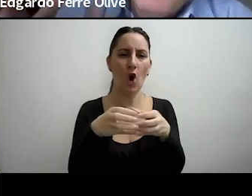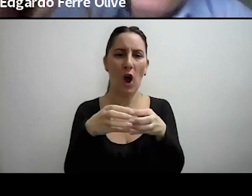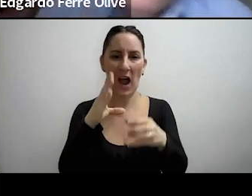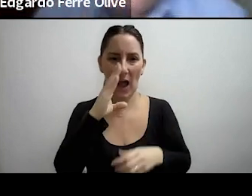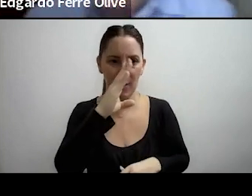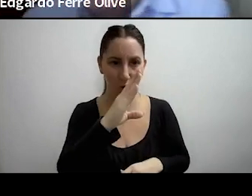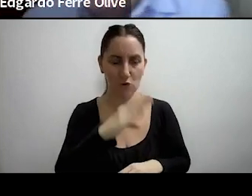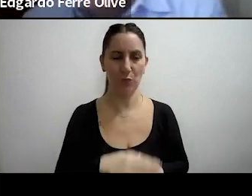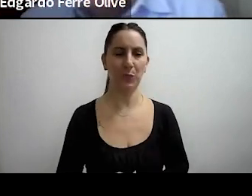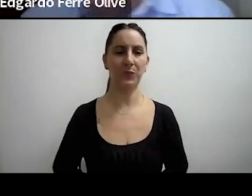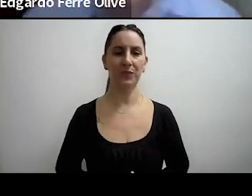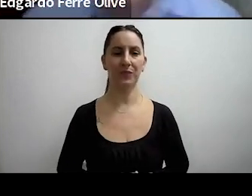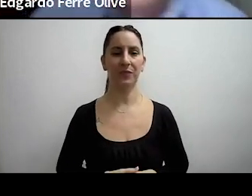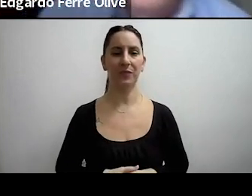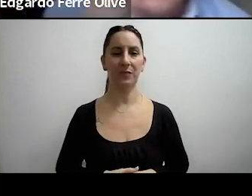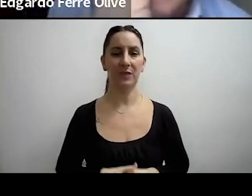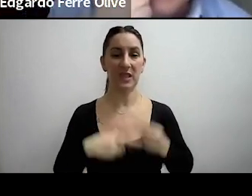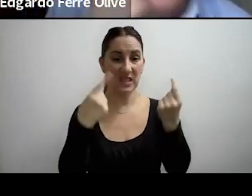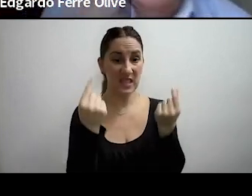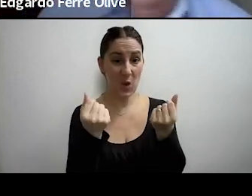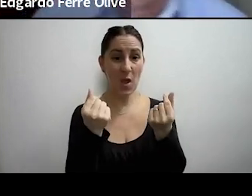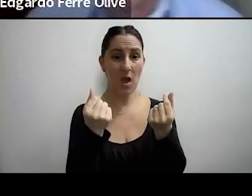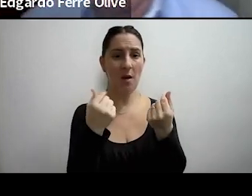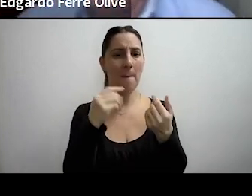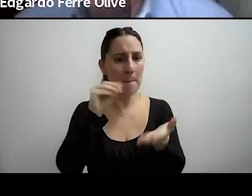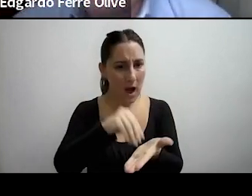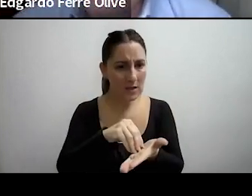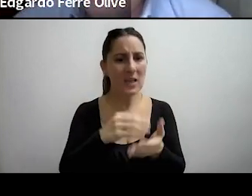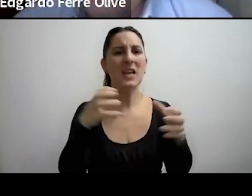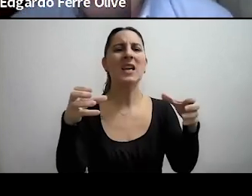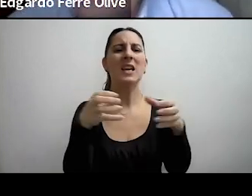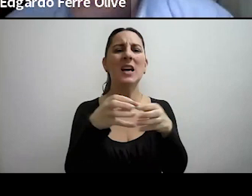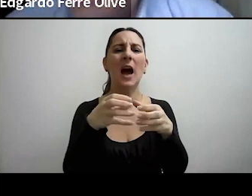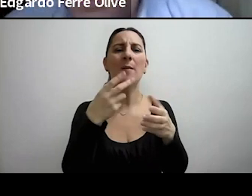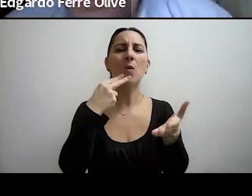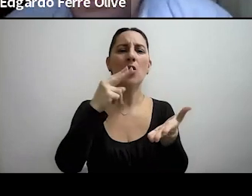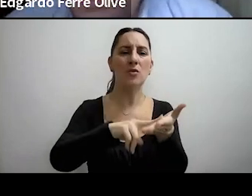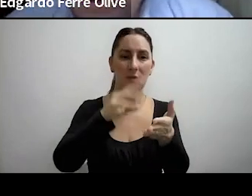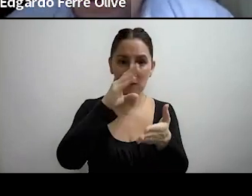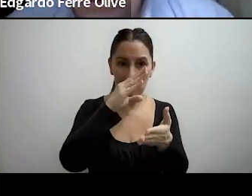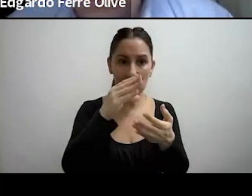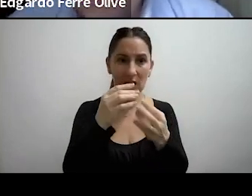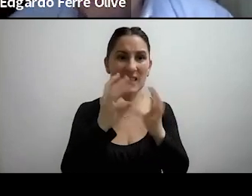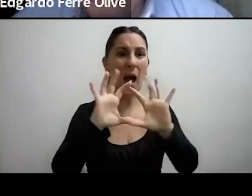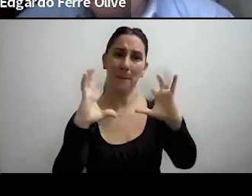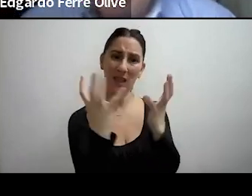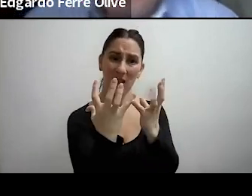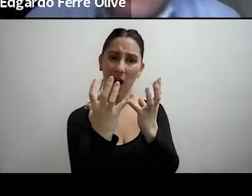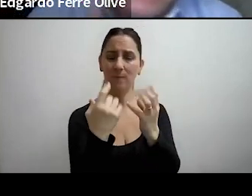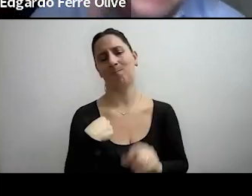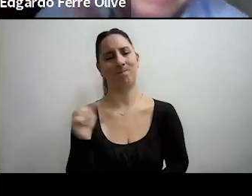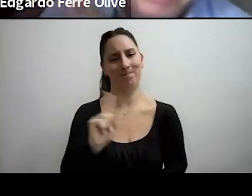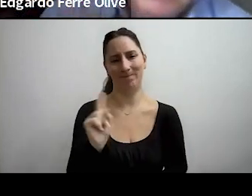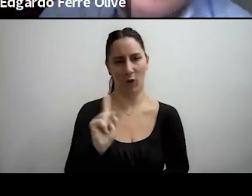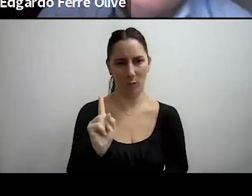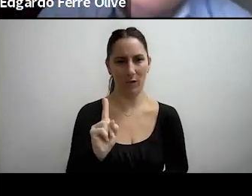bueno, ¿sirve solo eso? Hay que hacer otra cosa. El impuesto al carbón es ambiental y yo les digo que no. Les digo que no, ¿por qué? Porque